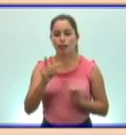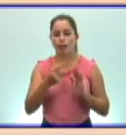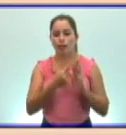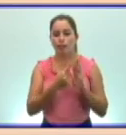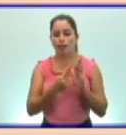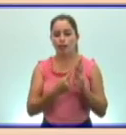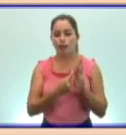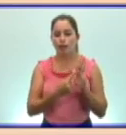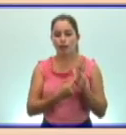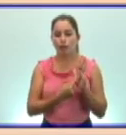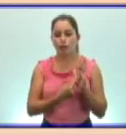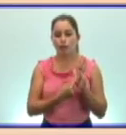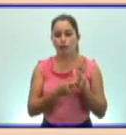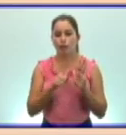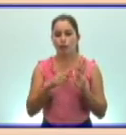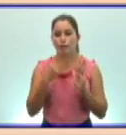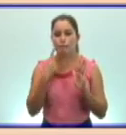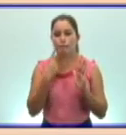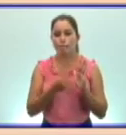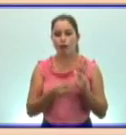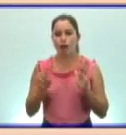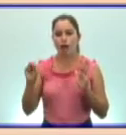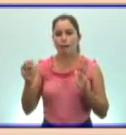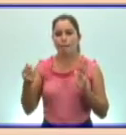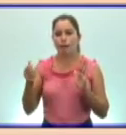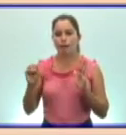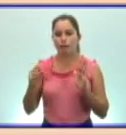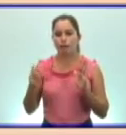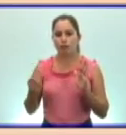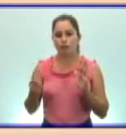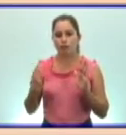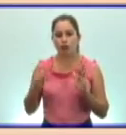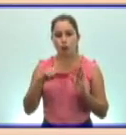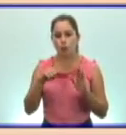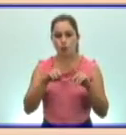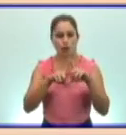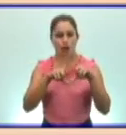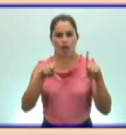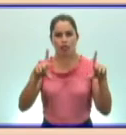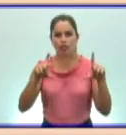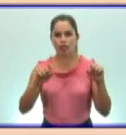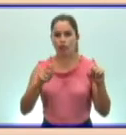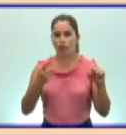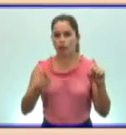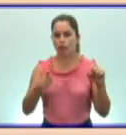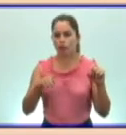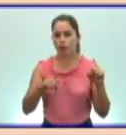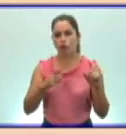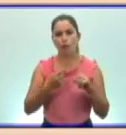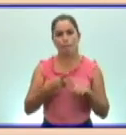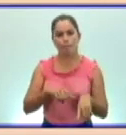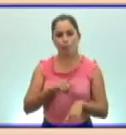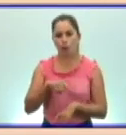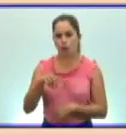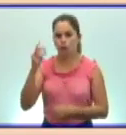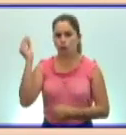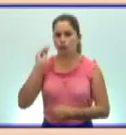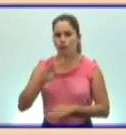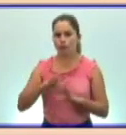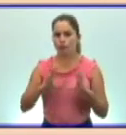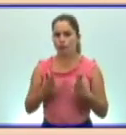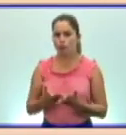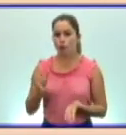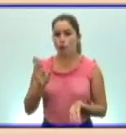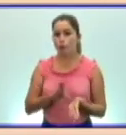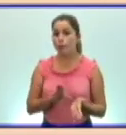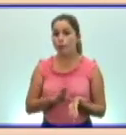del cloruro de sodio, no aparece esto en el texto del ejercicio, pero ustedes saben que en todos los libros de texto, al final,